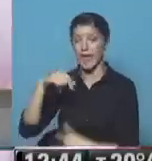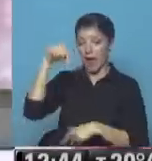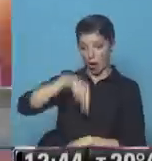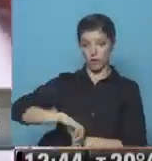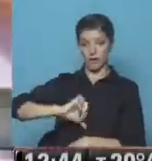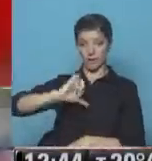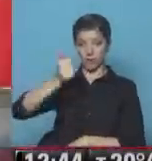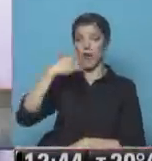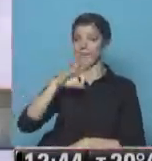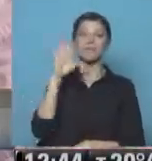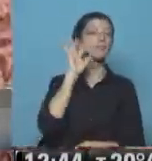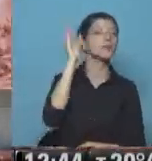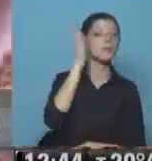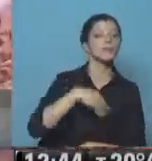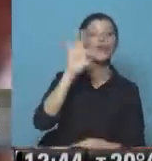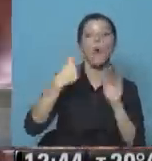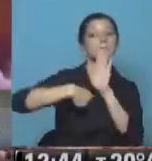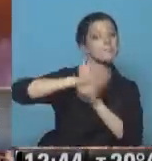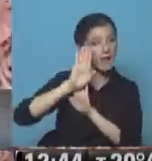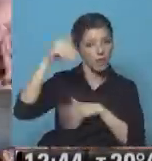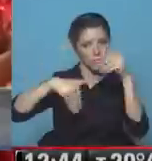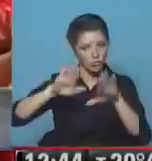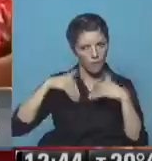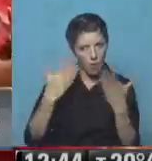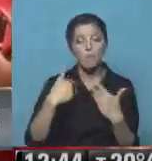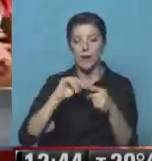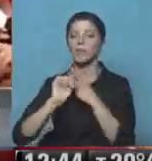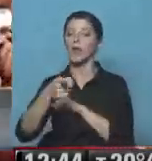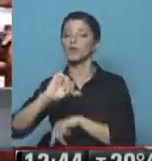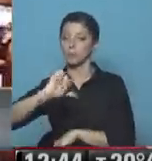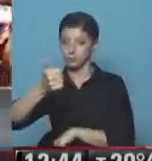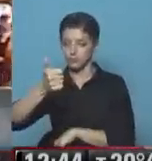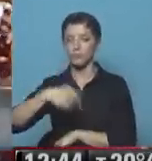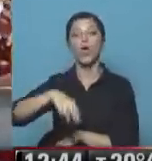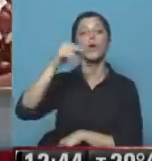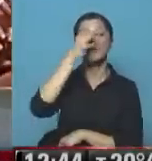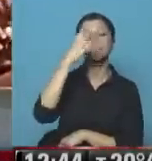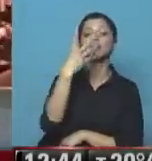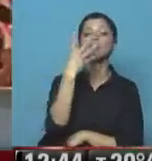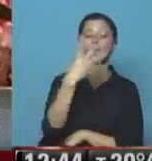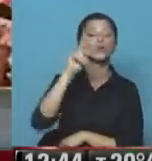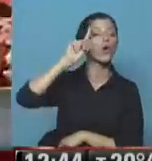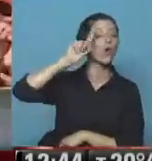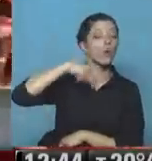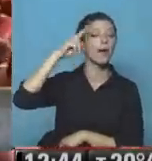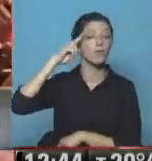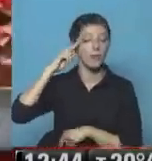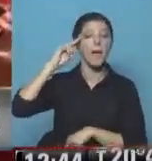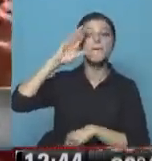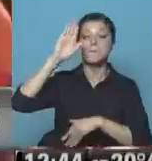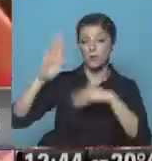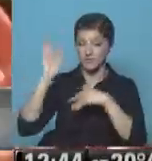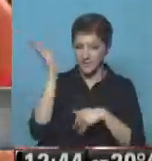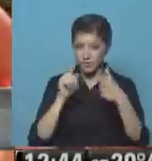deberá obtener el 50% de los sufragios. Con el 24,9% de intención de voto, a la cabeza de los